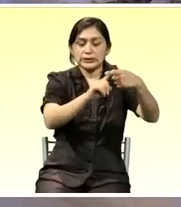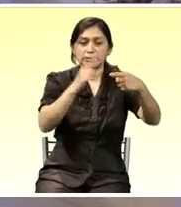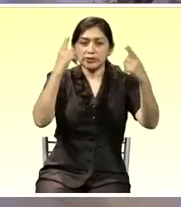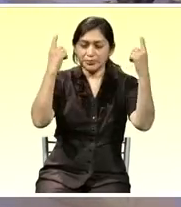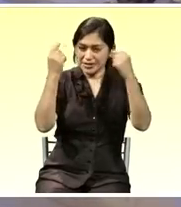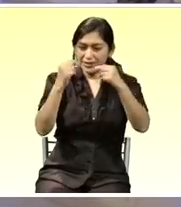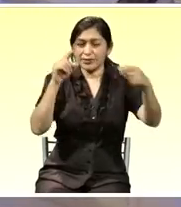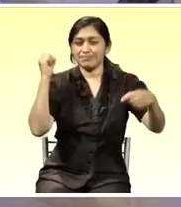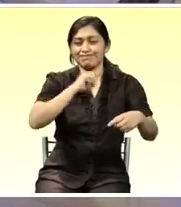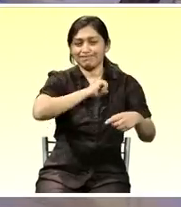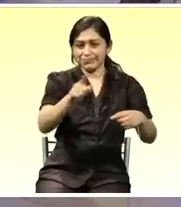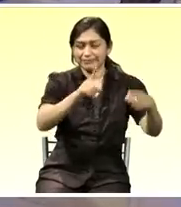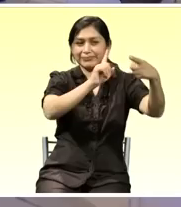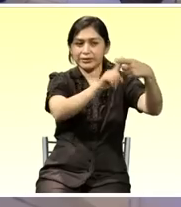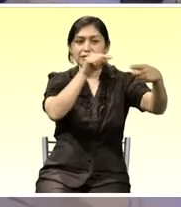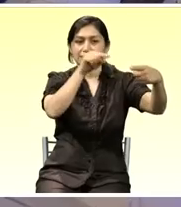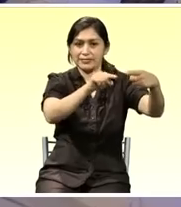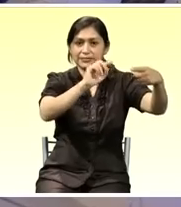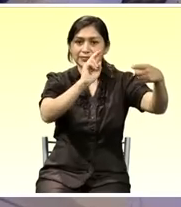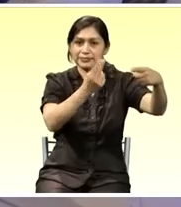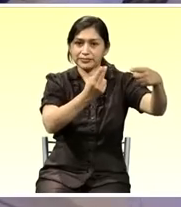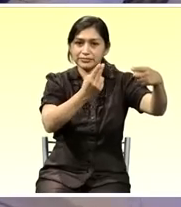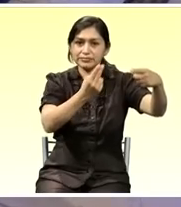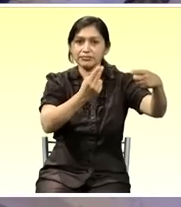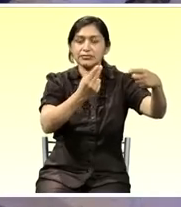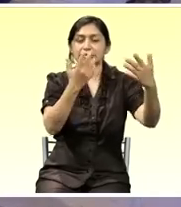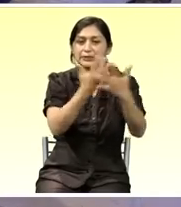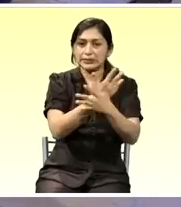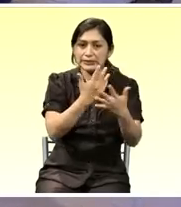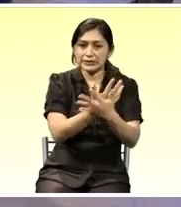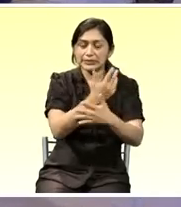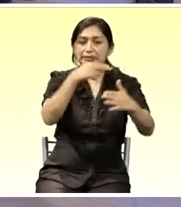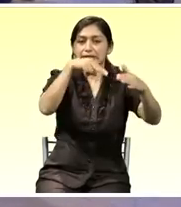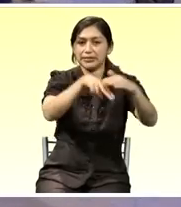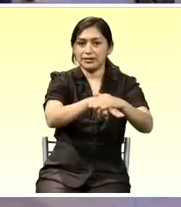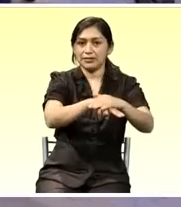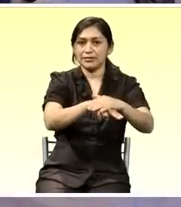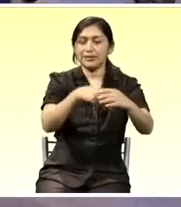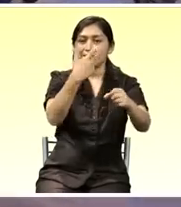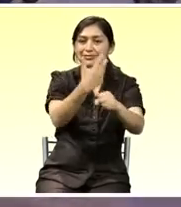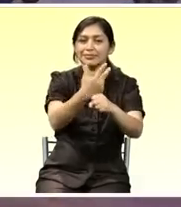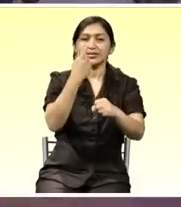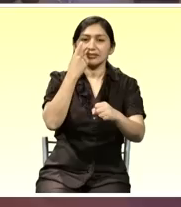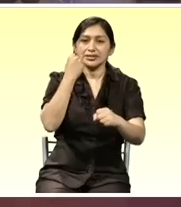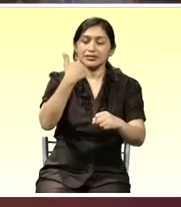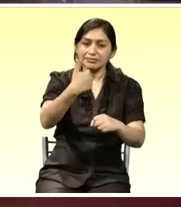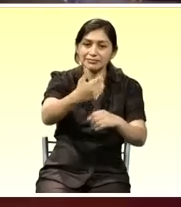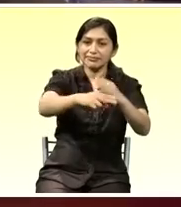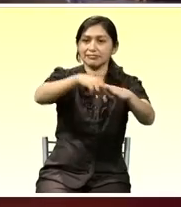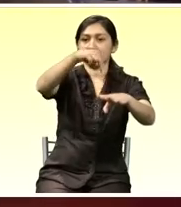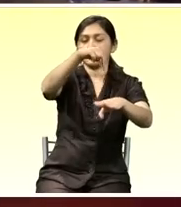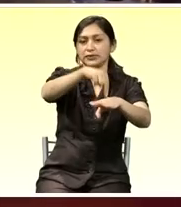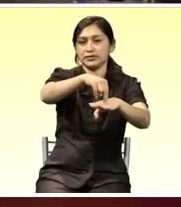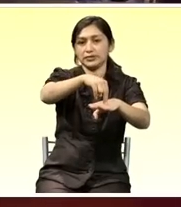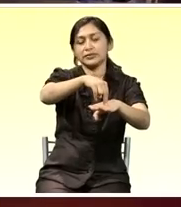Poncio Pilato. Padeció y fue sepultado y resucitó al tercer día según las